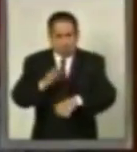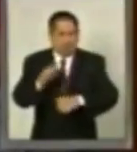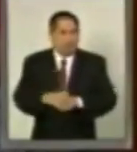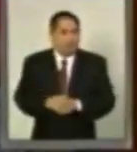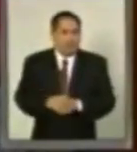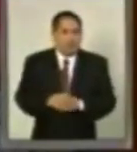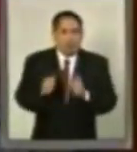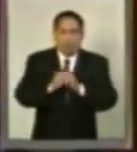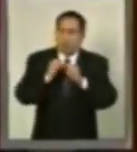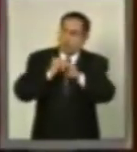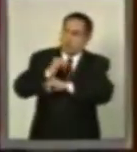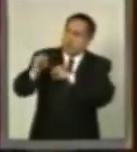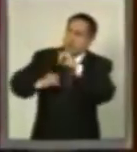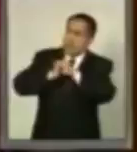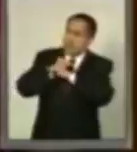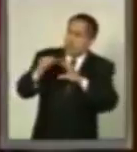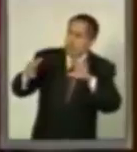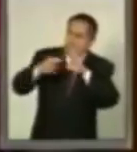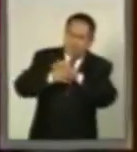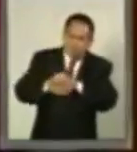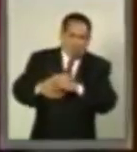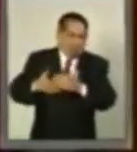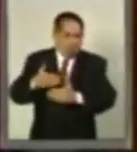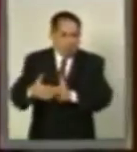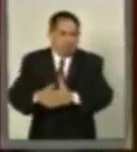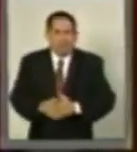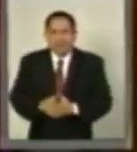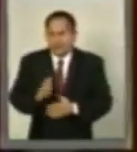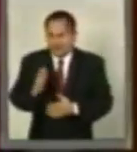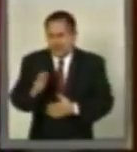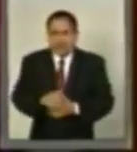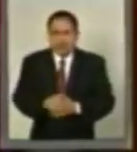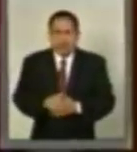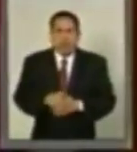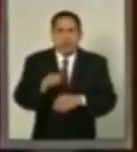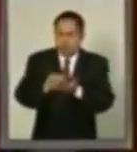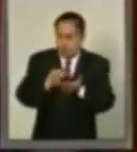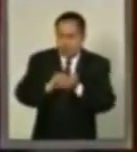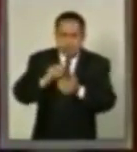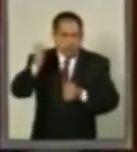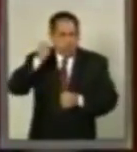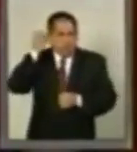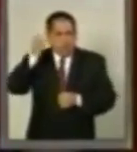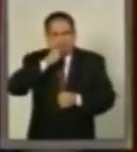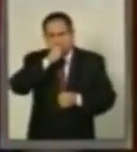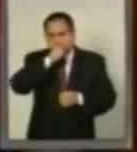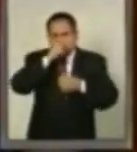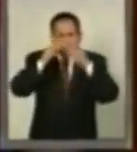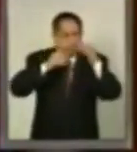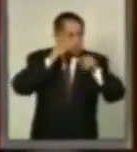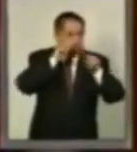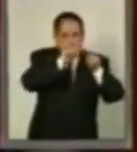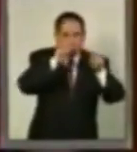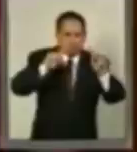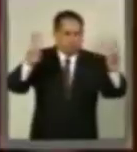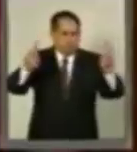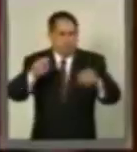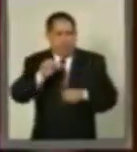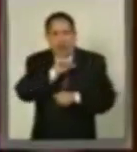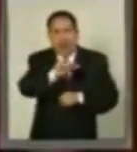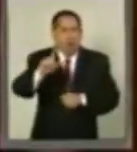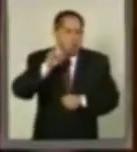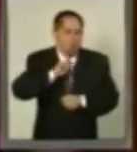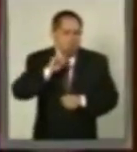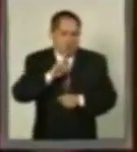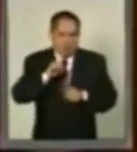con organismos internacionales, vamos a seguir con campañas por ellas, con el